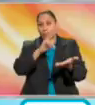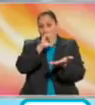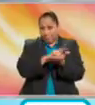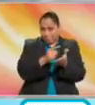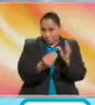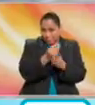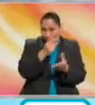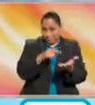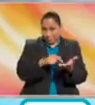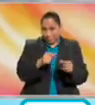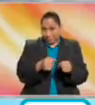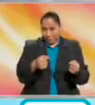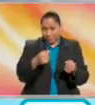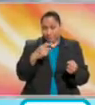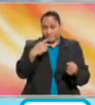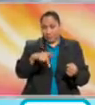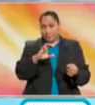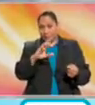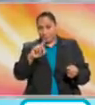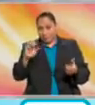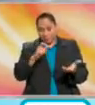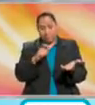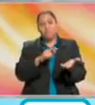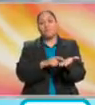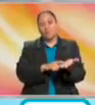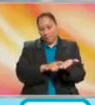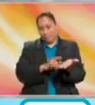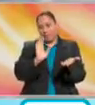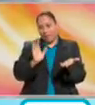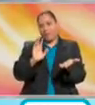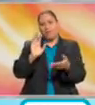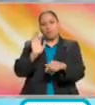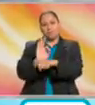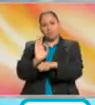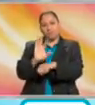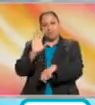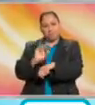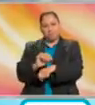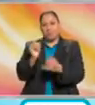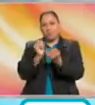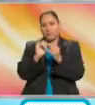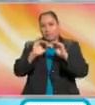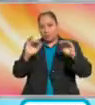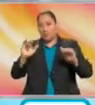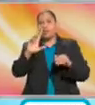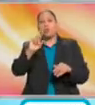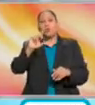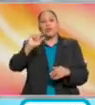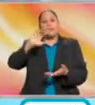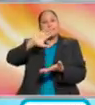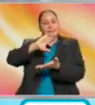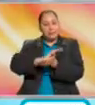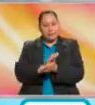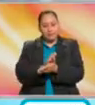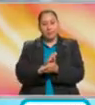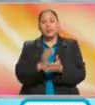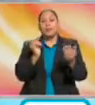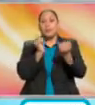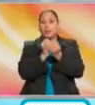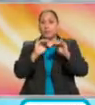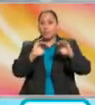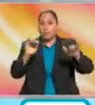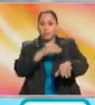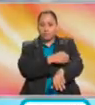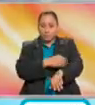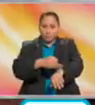Constitución, con nuestra Constitución de la Ciudad de México, pues viene ese reconocimiento y esa igualdad, la no discriminación, la igualdad de las familias que se